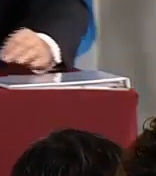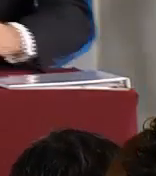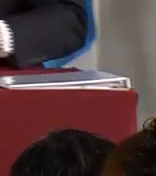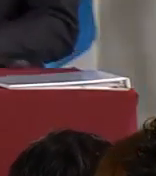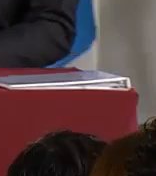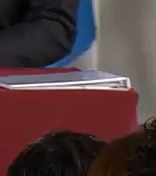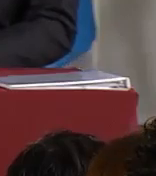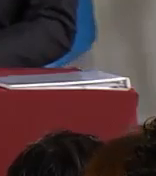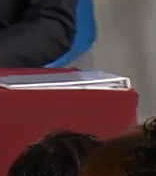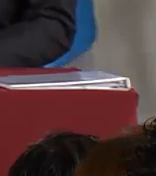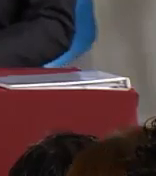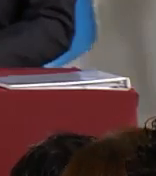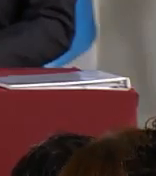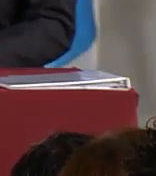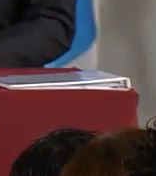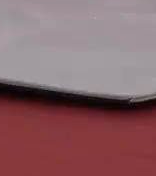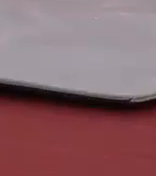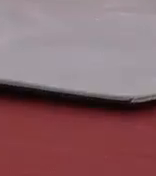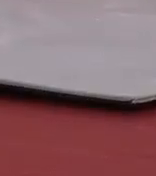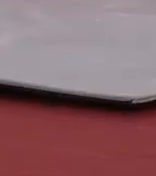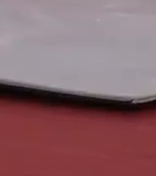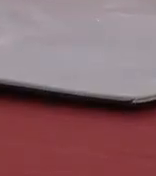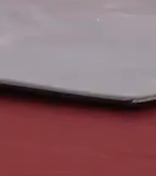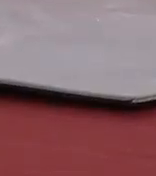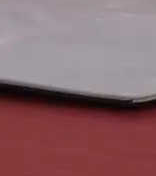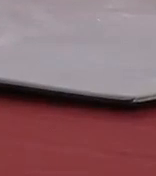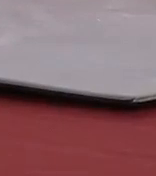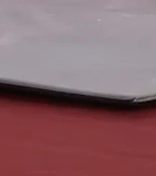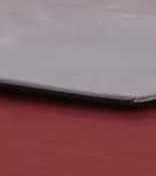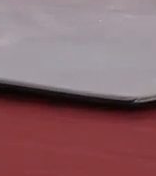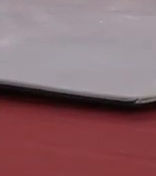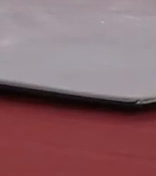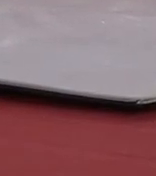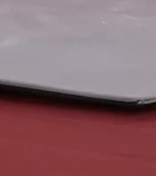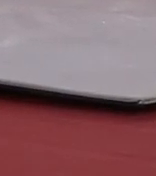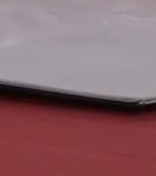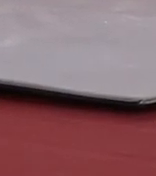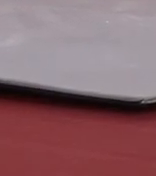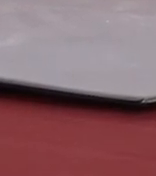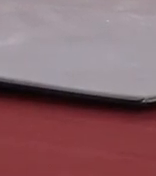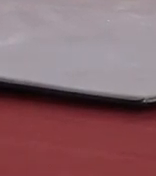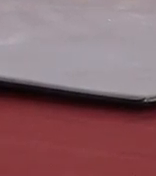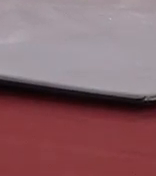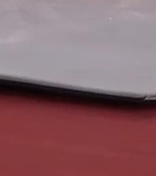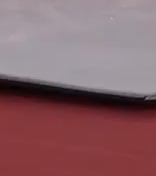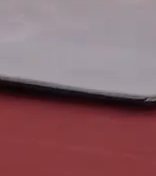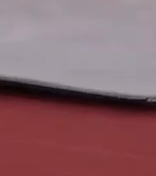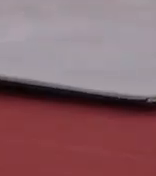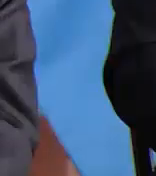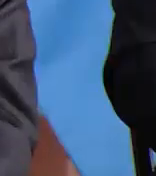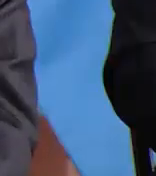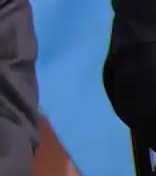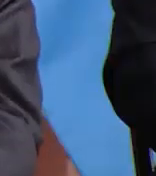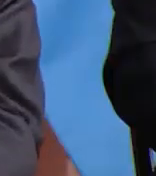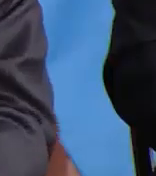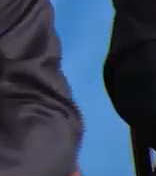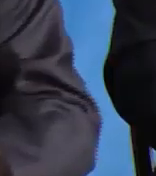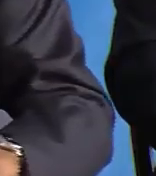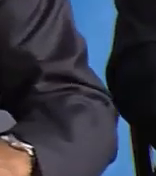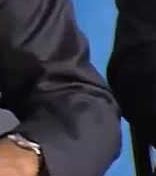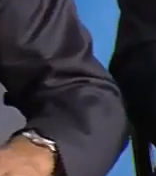Y como testigo de honor, el presidente de los Estados Unidos Mexicanos, licenciado Andrés Manuel López